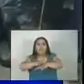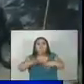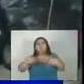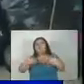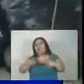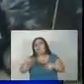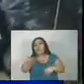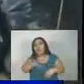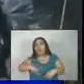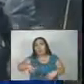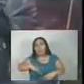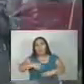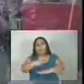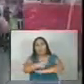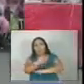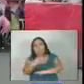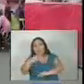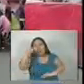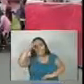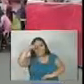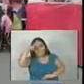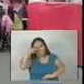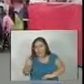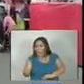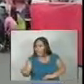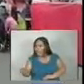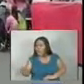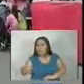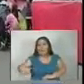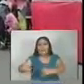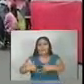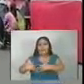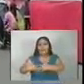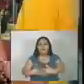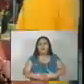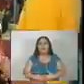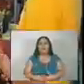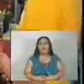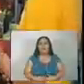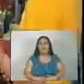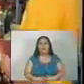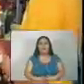en las ciudades mexicanas que son fronteriza con los Estados Unidos.